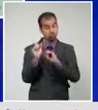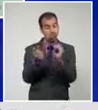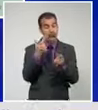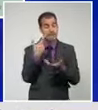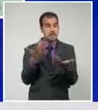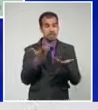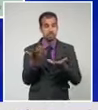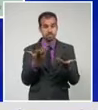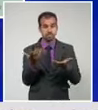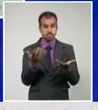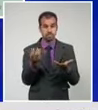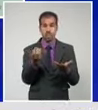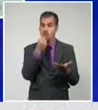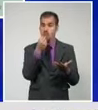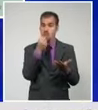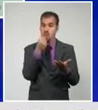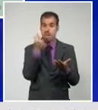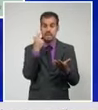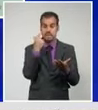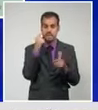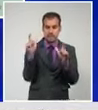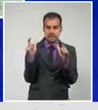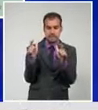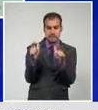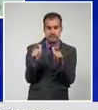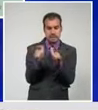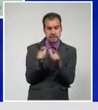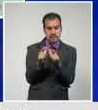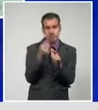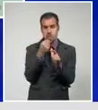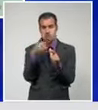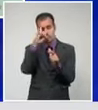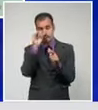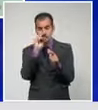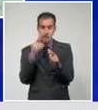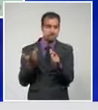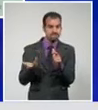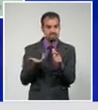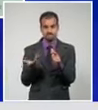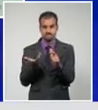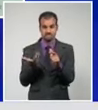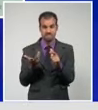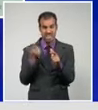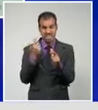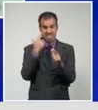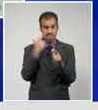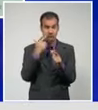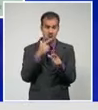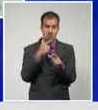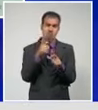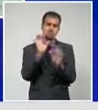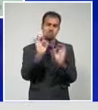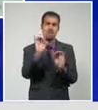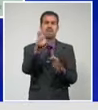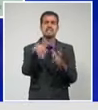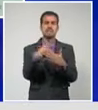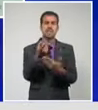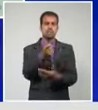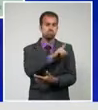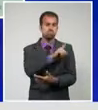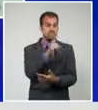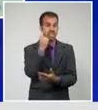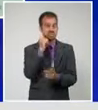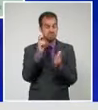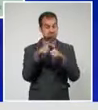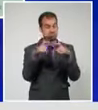para ver si realmente se logra disminuir, porque se ha mantenido alta durante los últimos días, durante